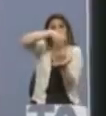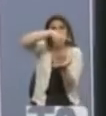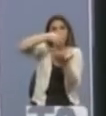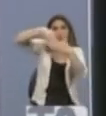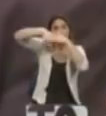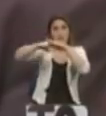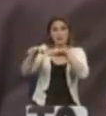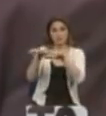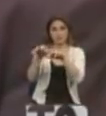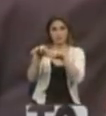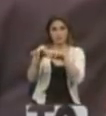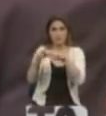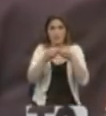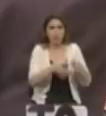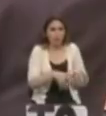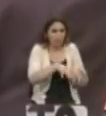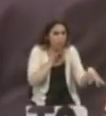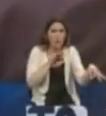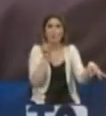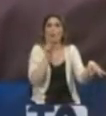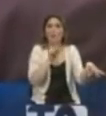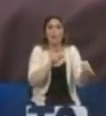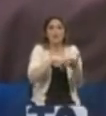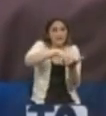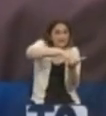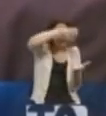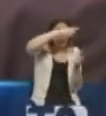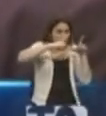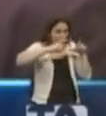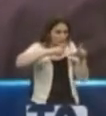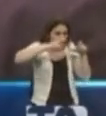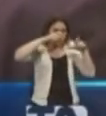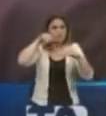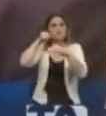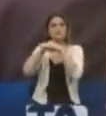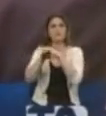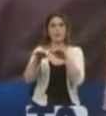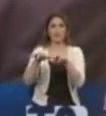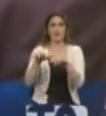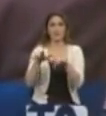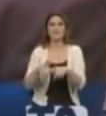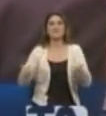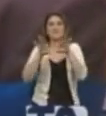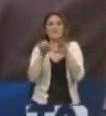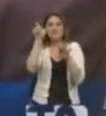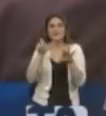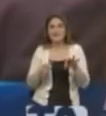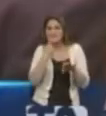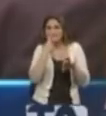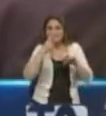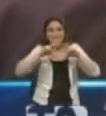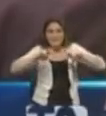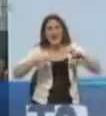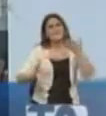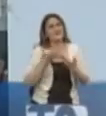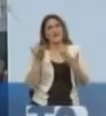de datos digital. Sistemas totalmente modernos que le permiten a los usuario acceder inmediatamente a la información que tiene